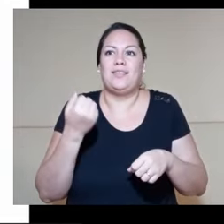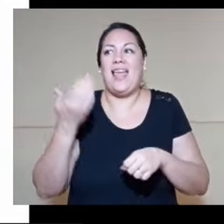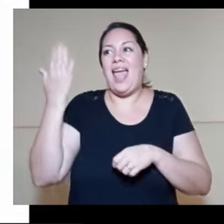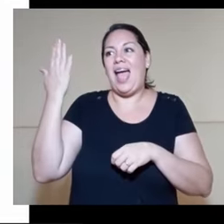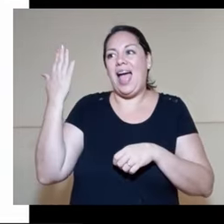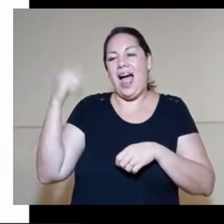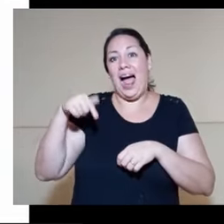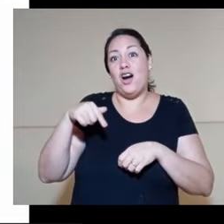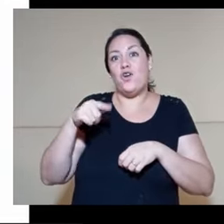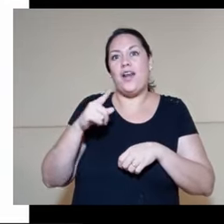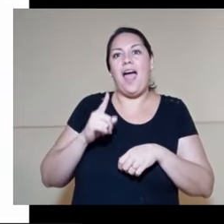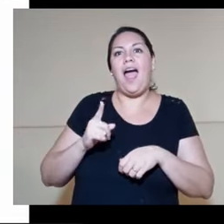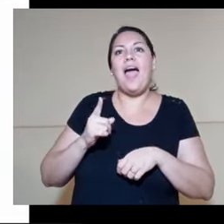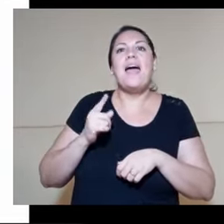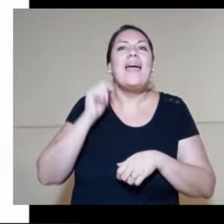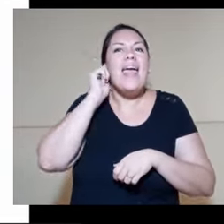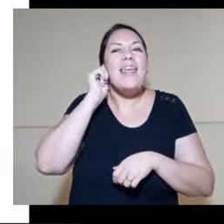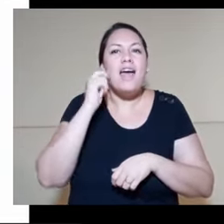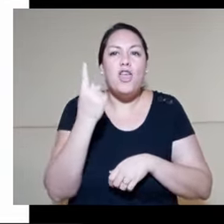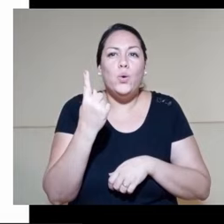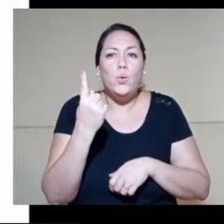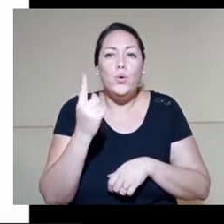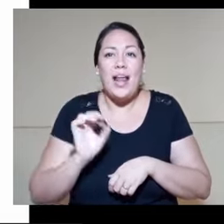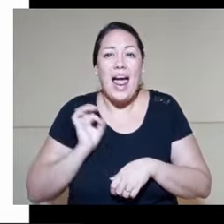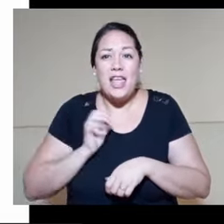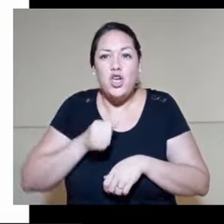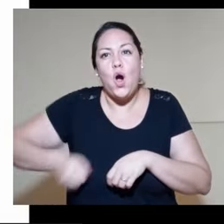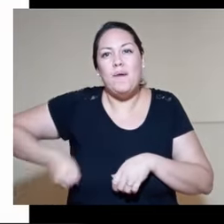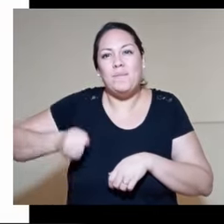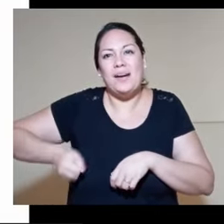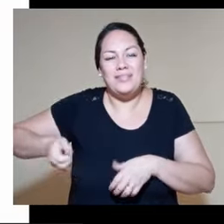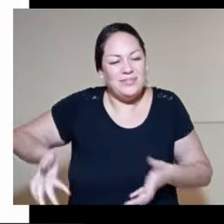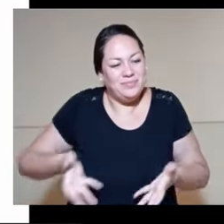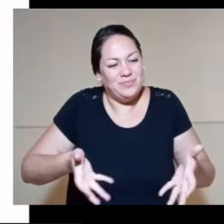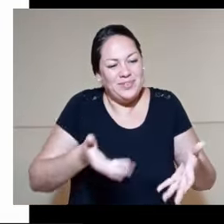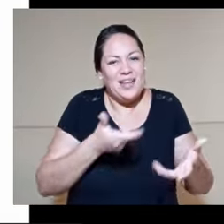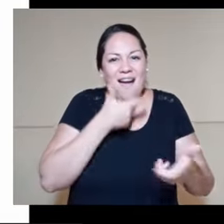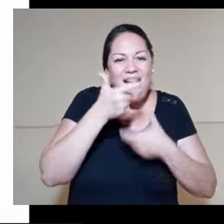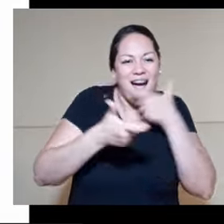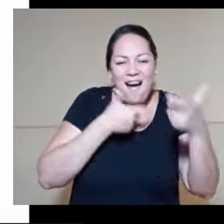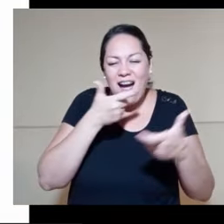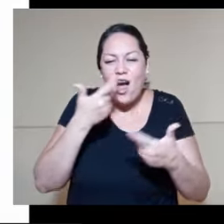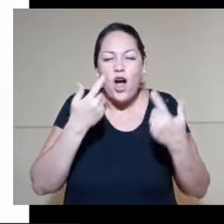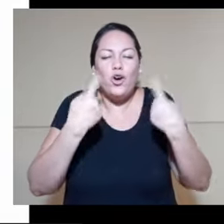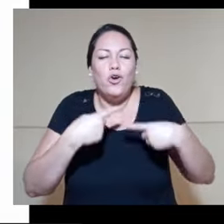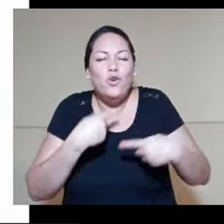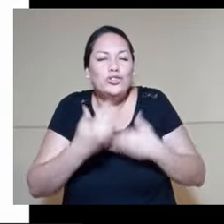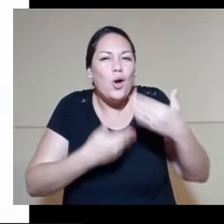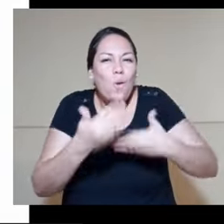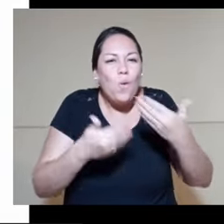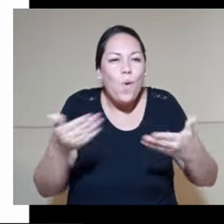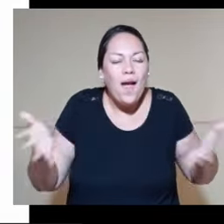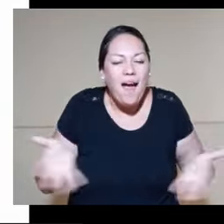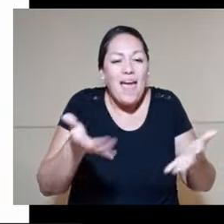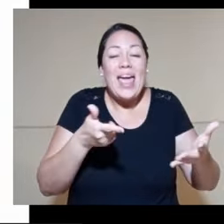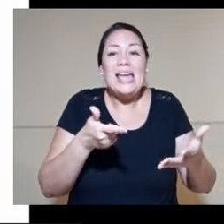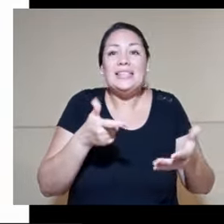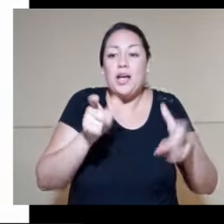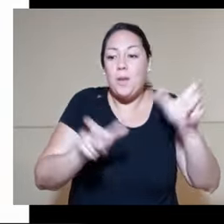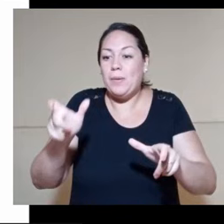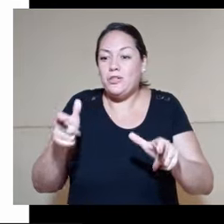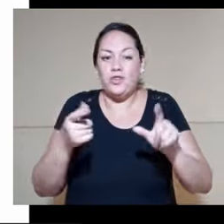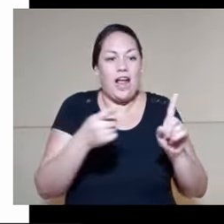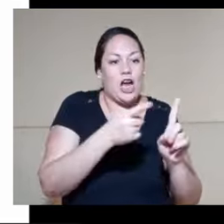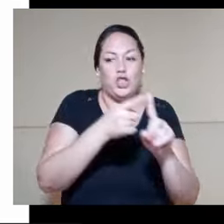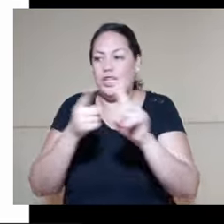lo escolarizamos ya prácticamente al año, va al jardín de infantes, juega con objetos, ríe con otros niños, todo eso,